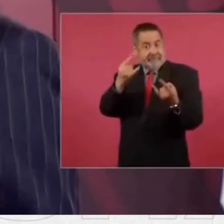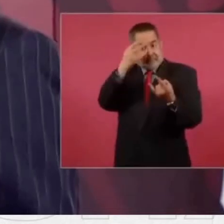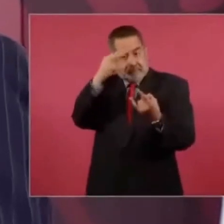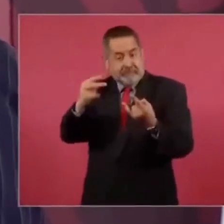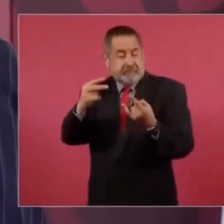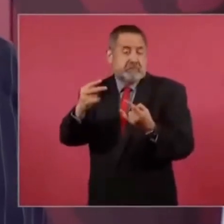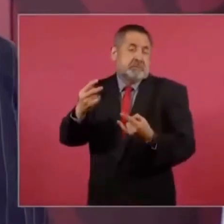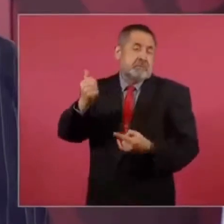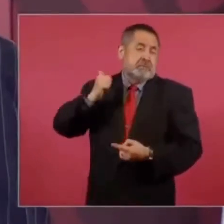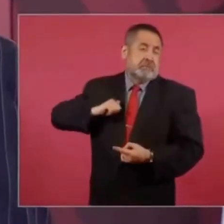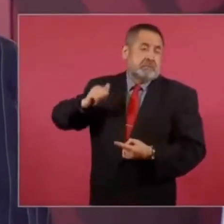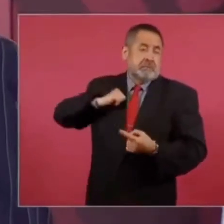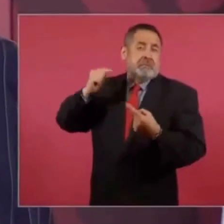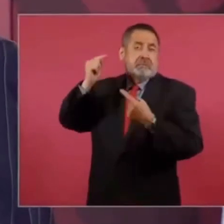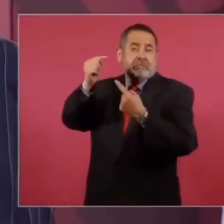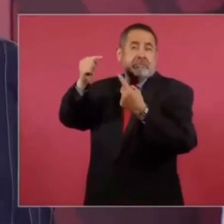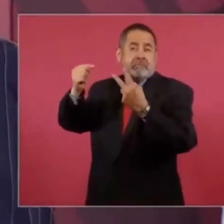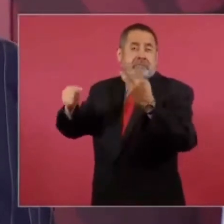enseñanzas.